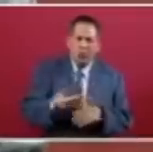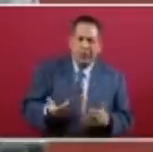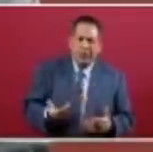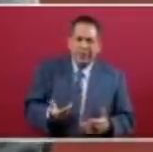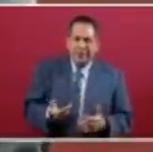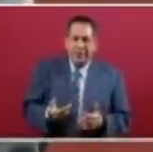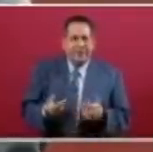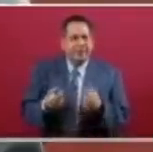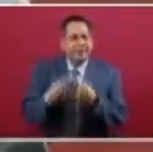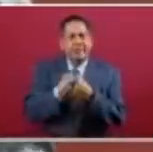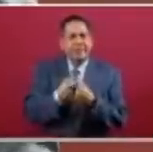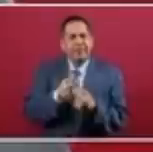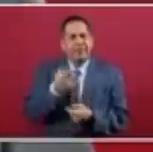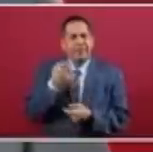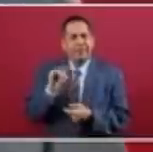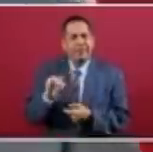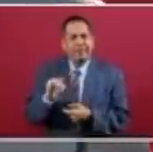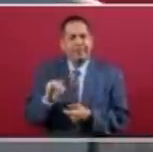Es algo